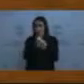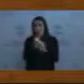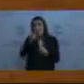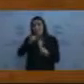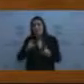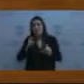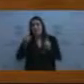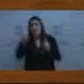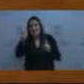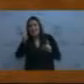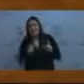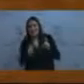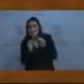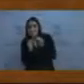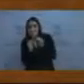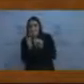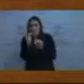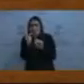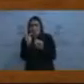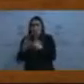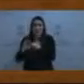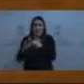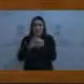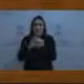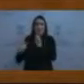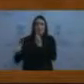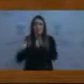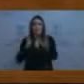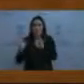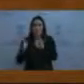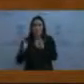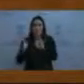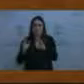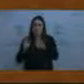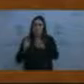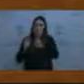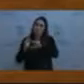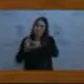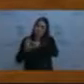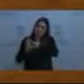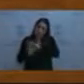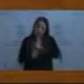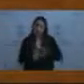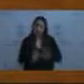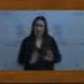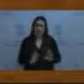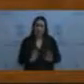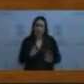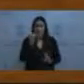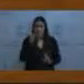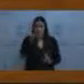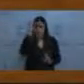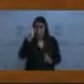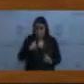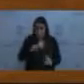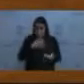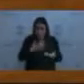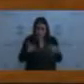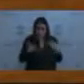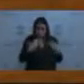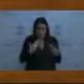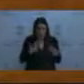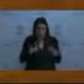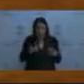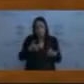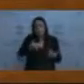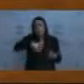cuantía unida a la temporalidad. Pero esto es otra historia. Volviendo a la iniciativa que hoy nos ocupa, lo que hay que pedir